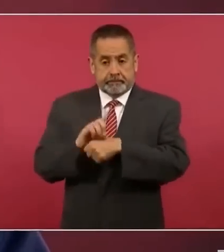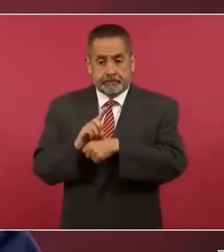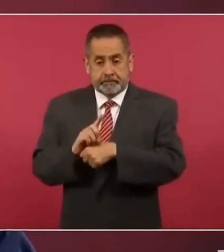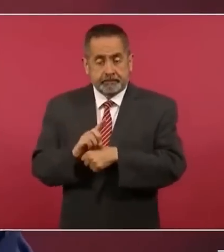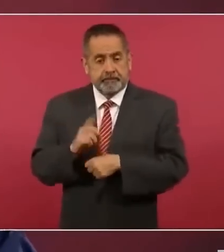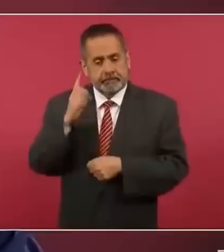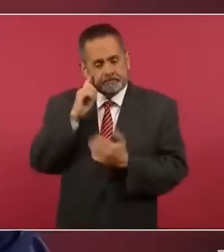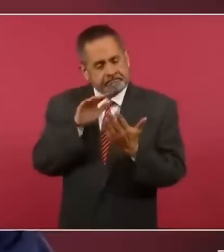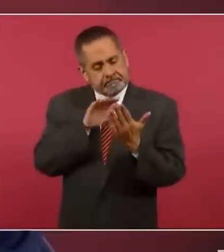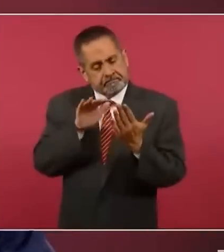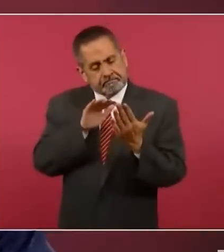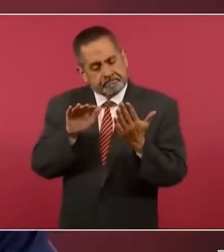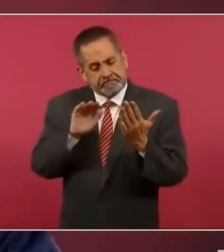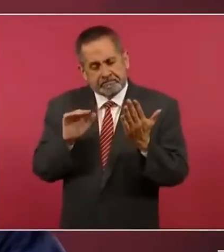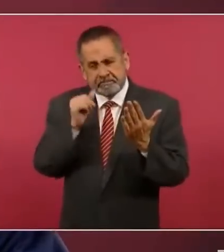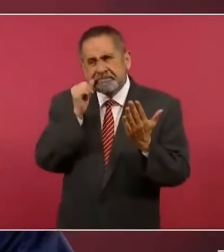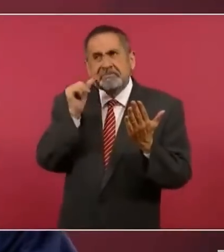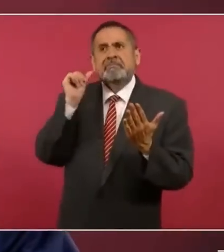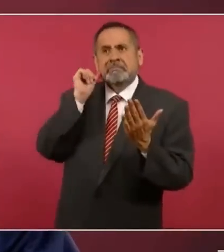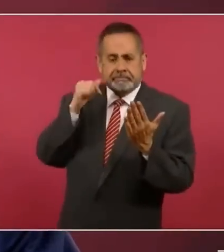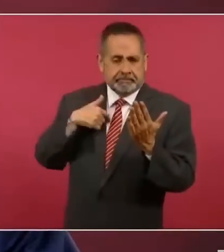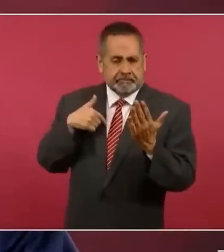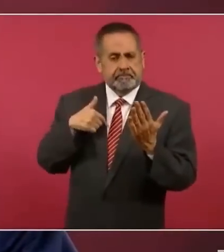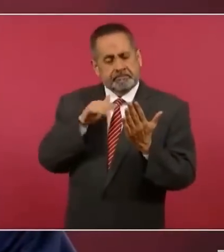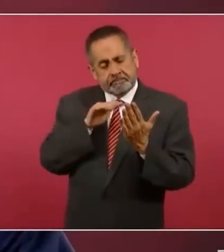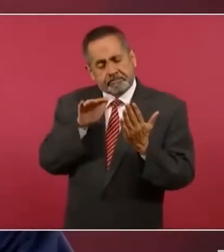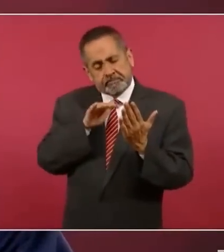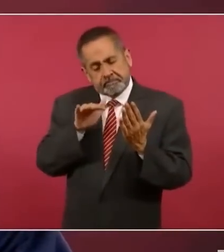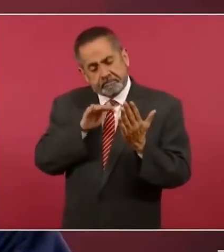lo leí ayer apenas,